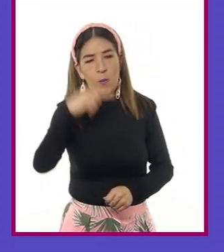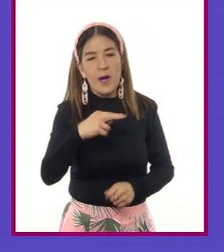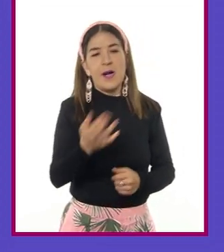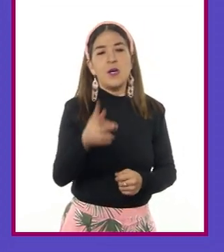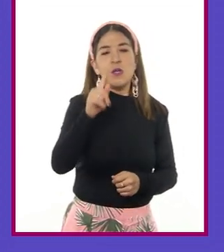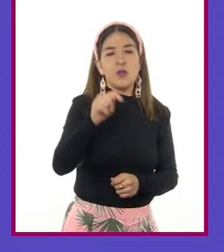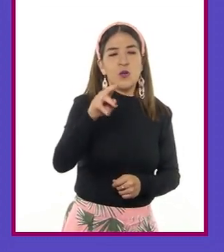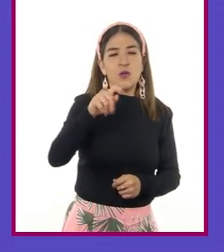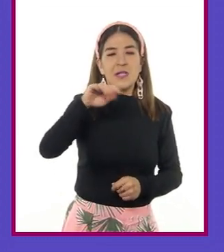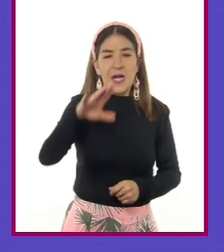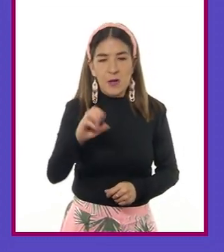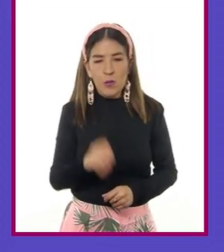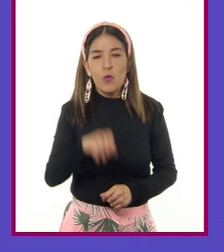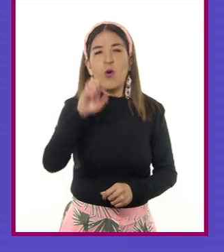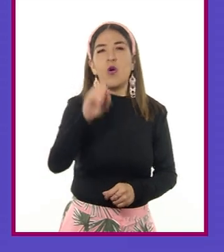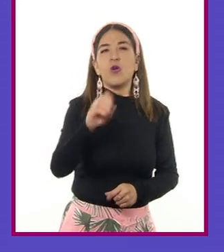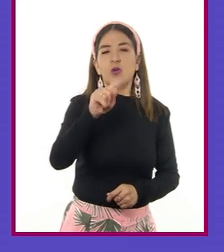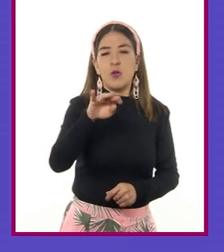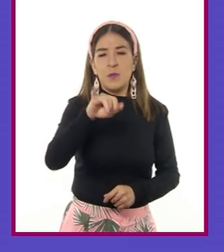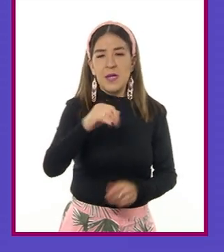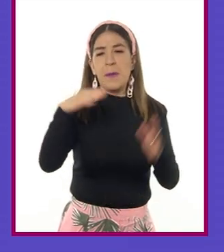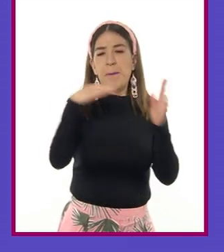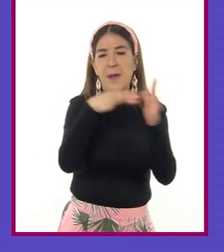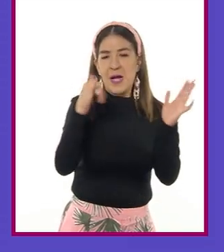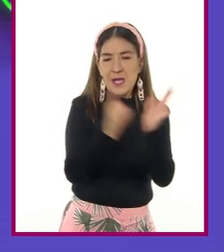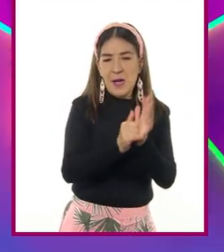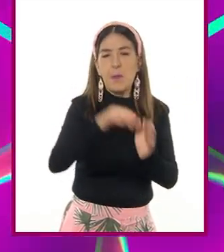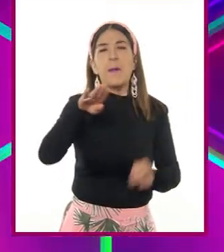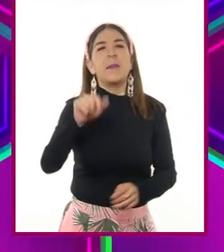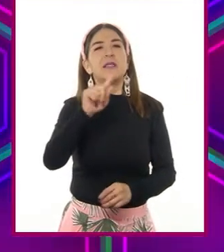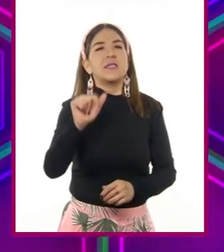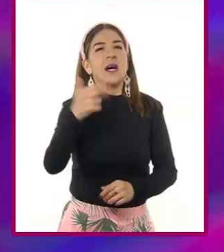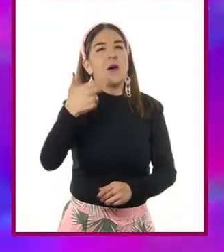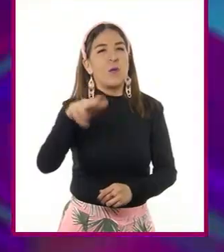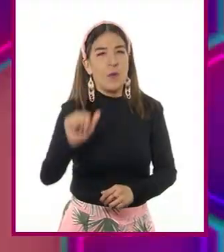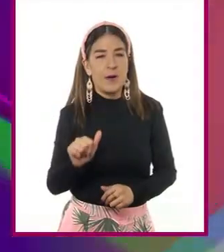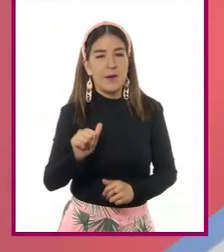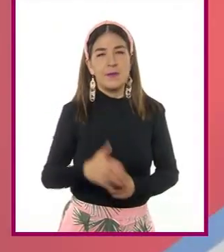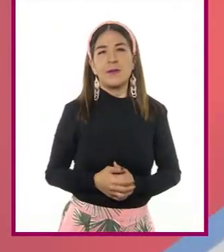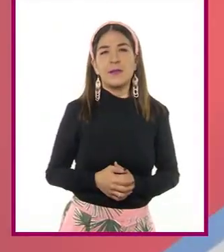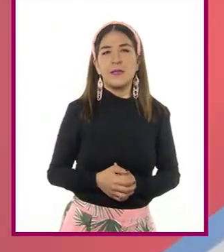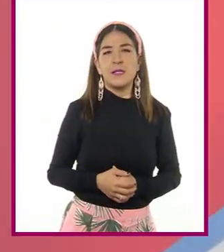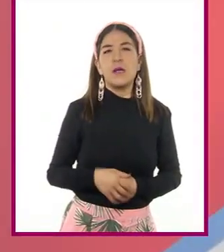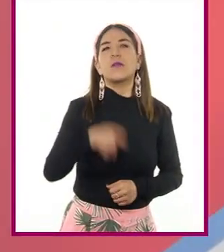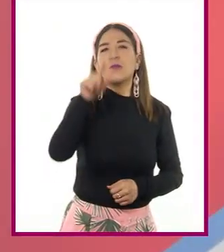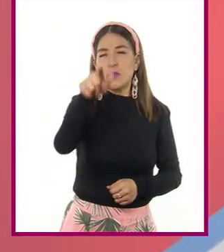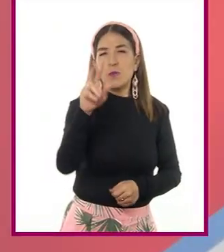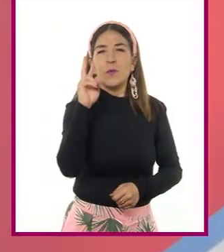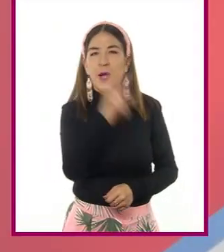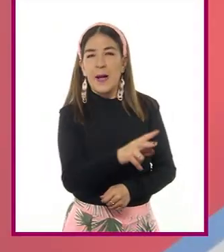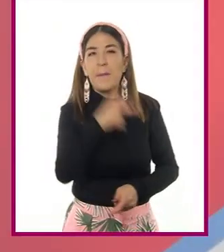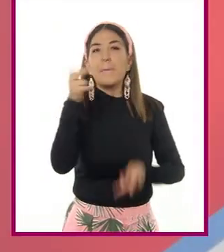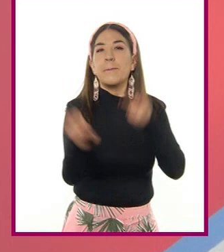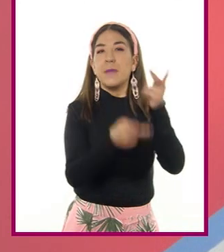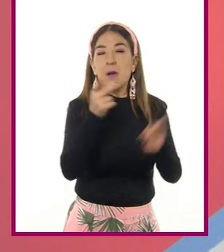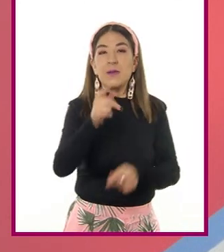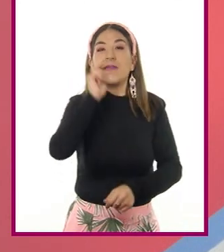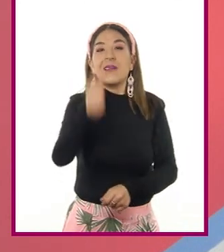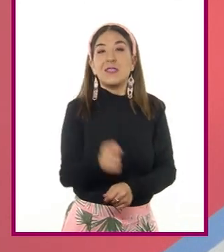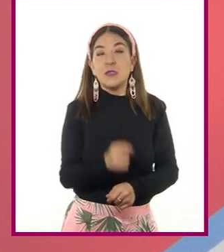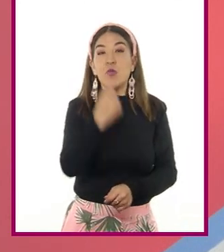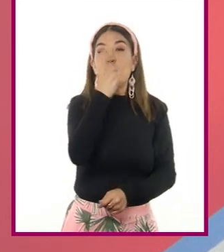totonaco, otomí, maya y mazahua. Podemos ver que la pregunta busca más de